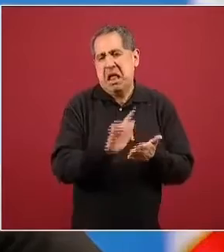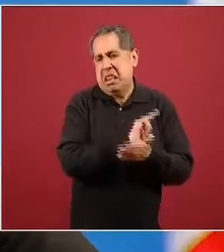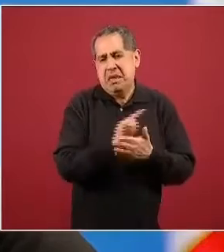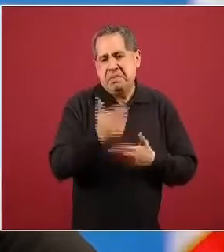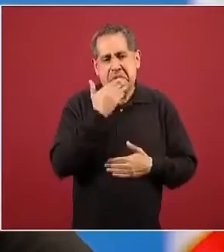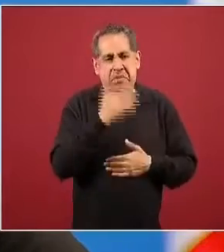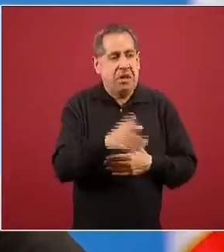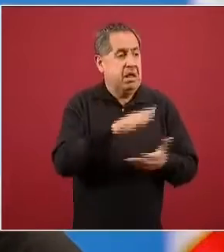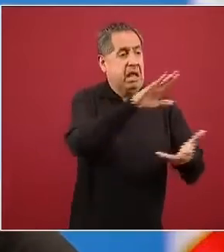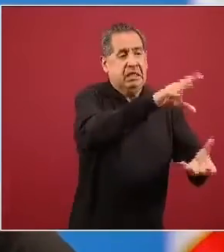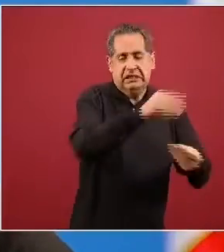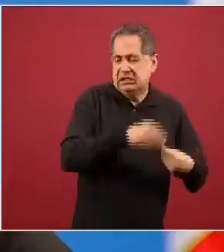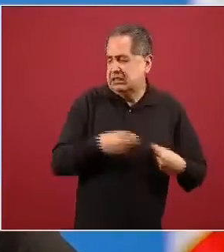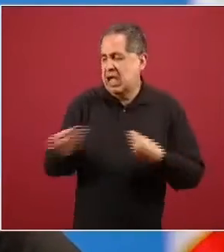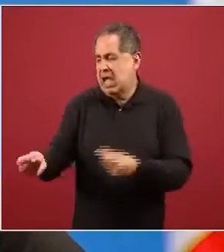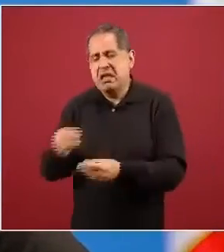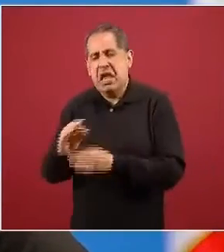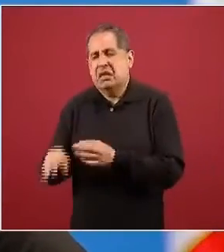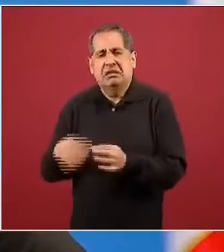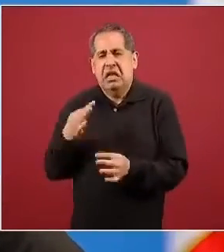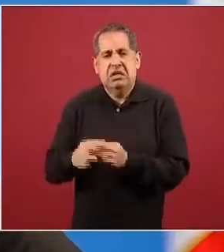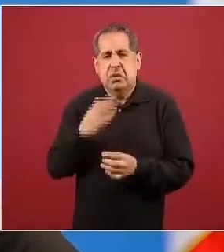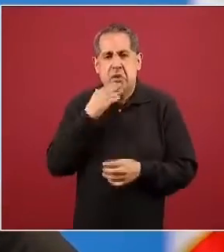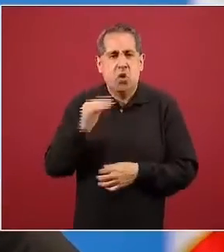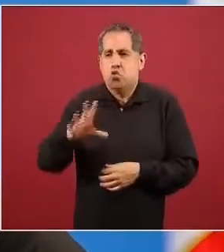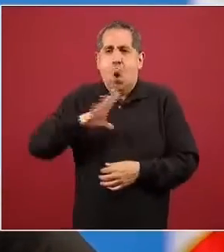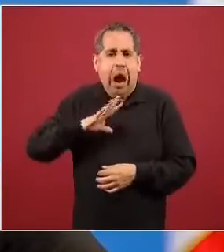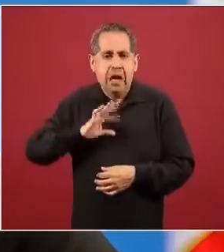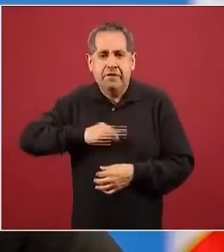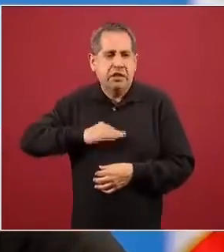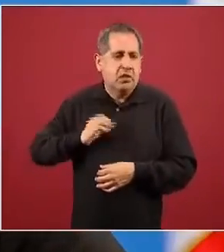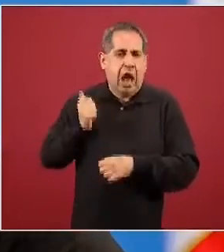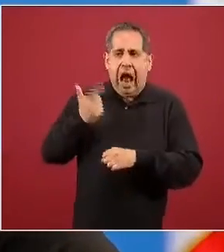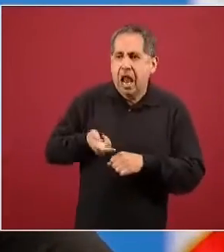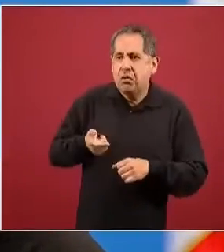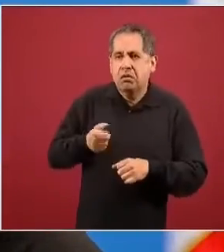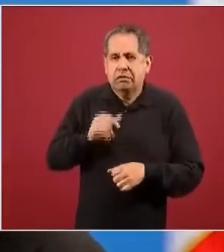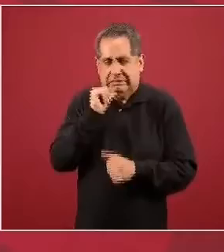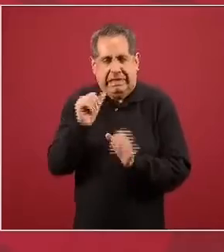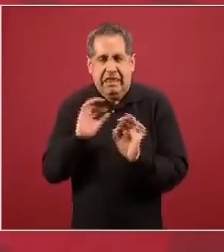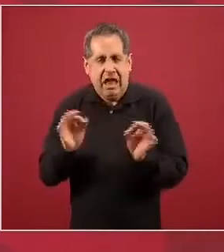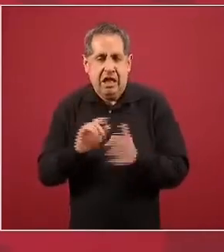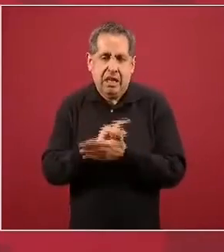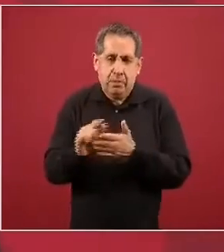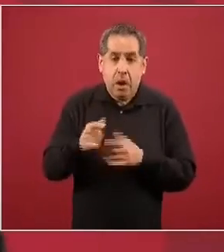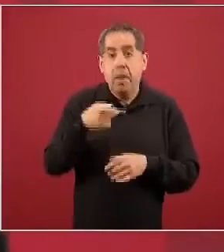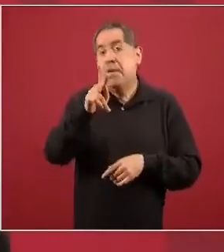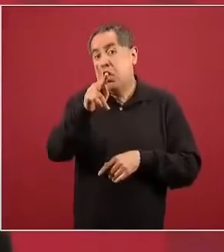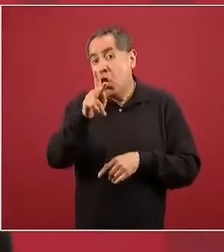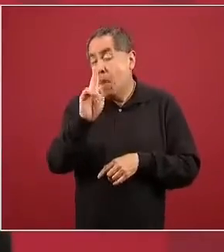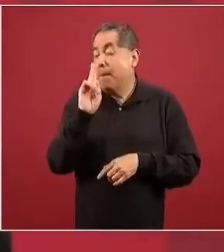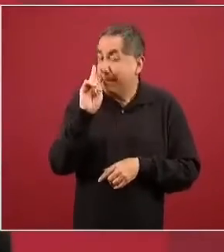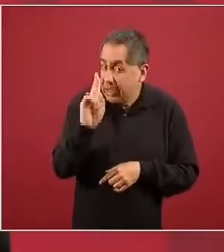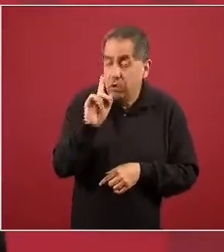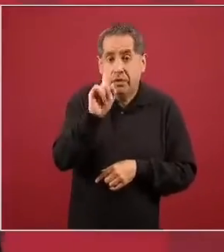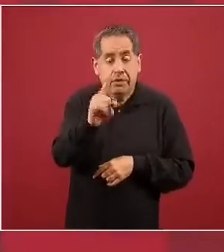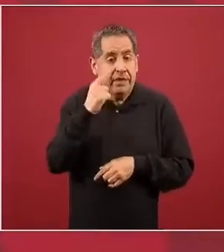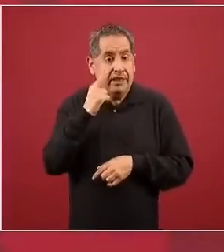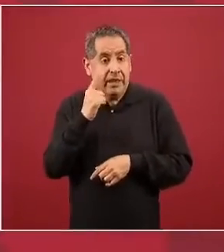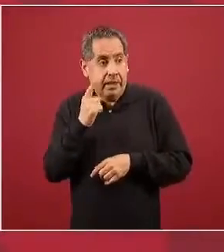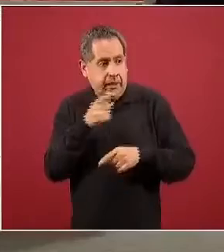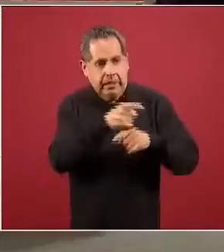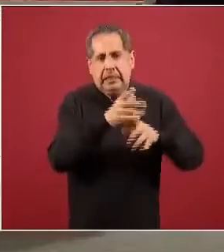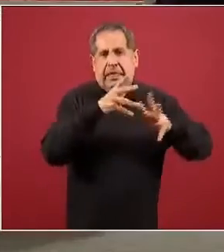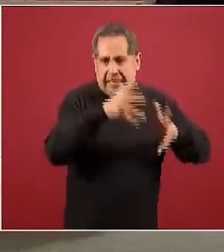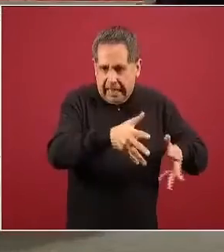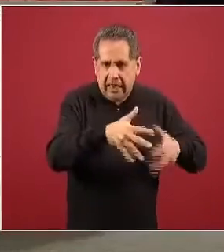días, en el momento en que lleguen a recogerlos, obviamente ya no tendrán problema alguno, pero adicionalmente a eso, a